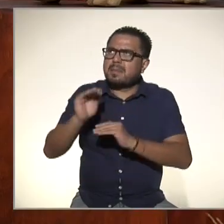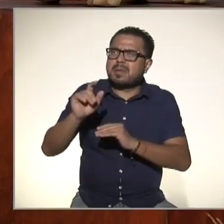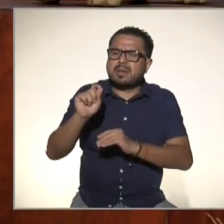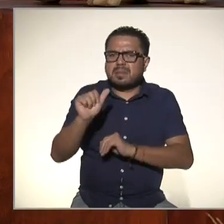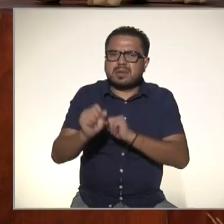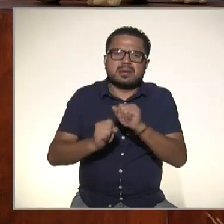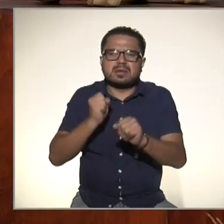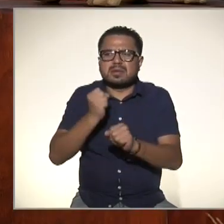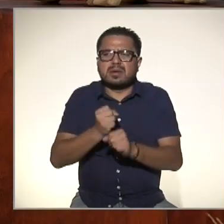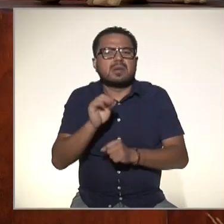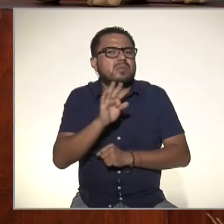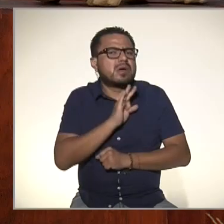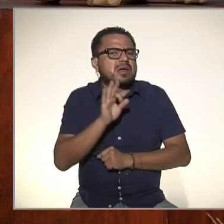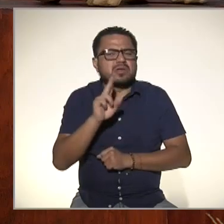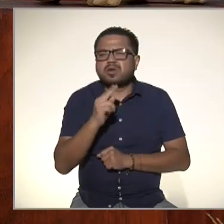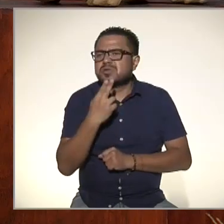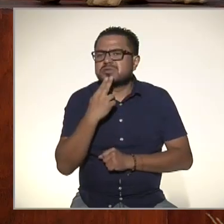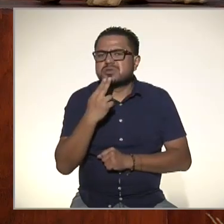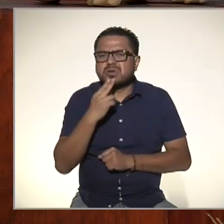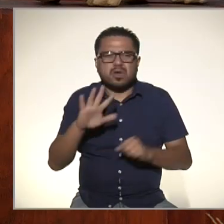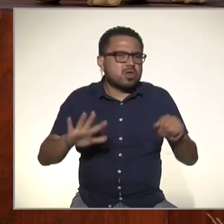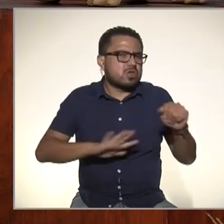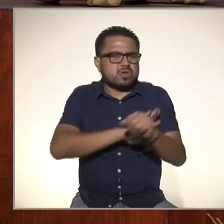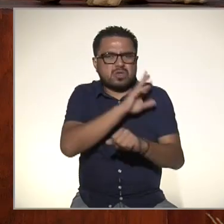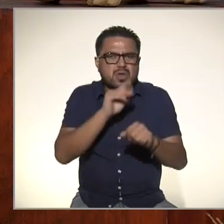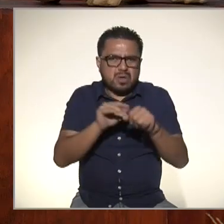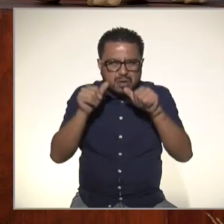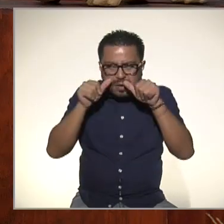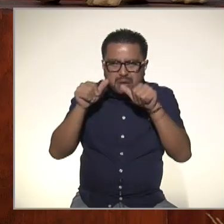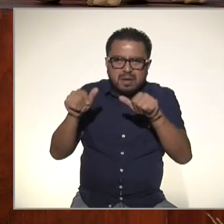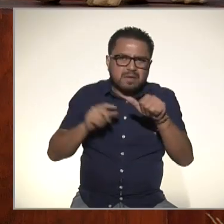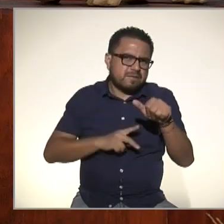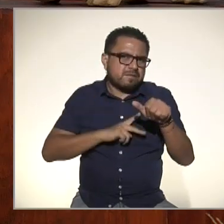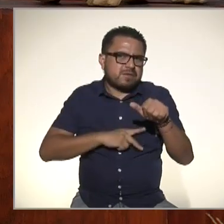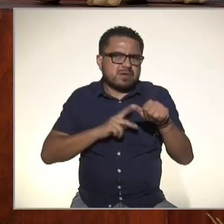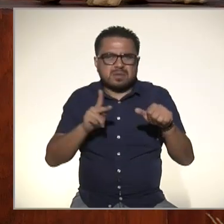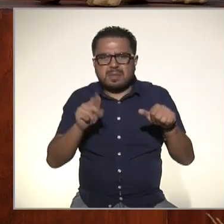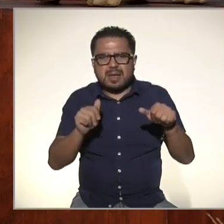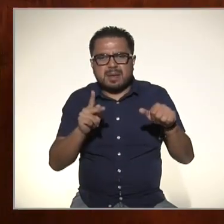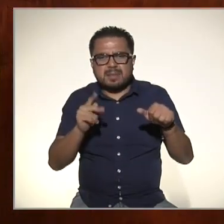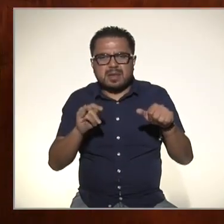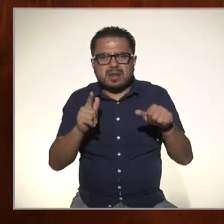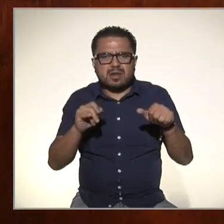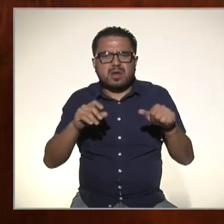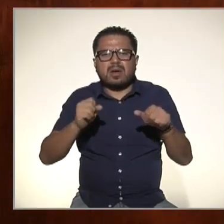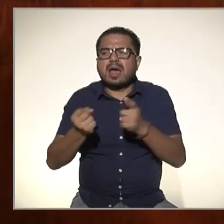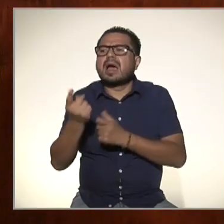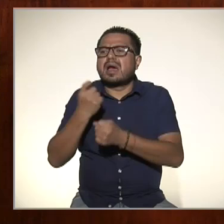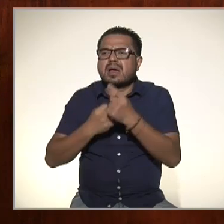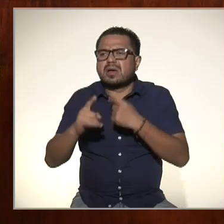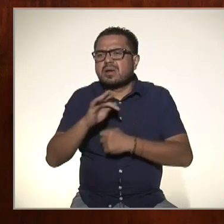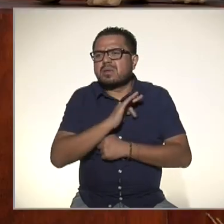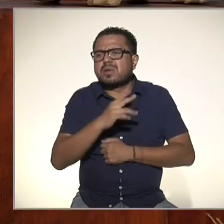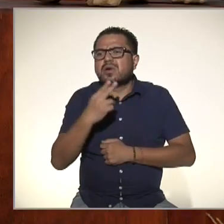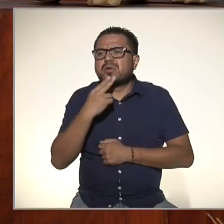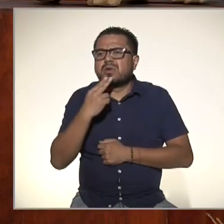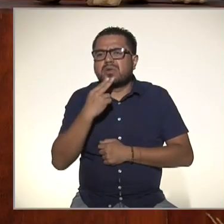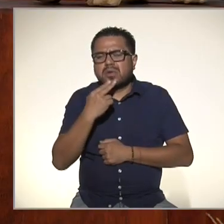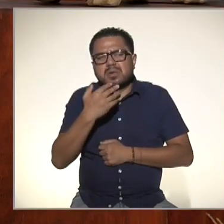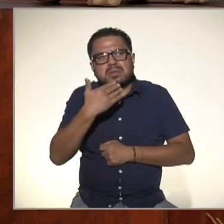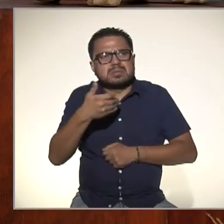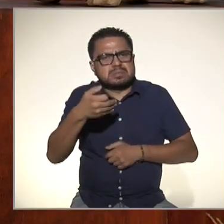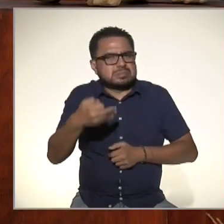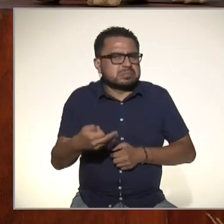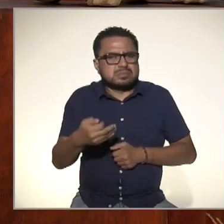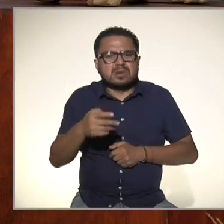años. Puede que no te sirva para cubrir toda la gama de virus de papiloma humano, pero algunos te podrá servir y en determinada efectividad.